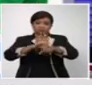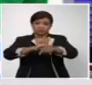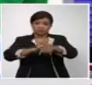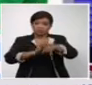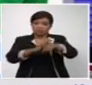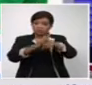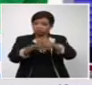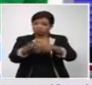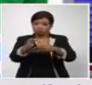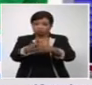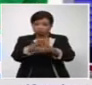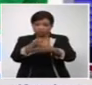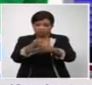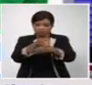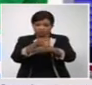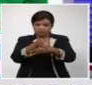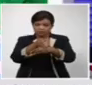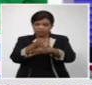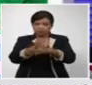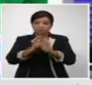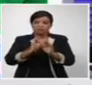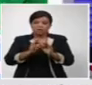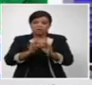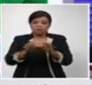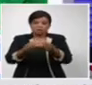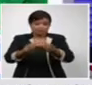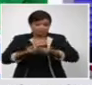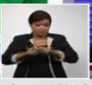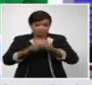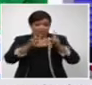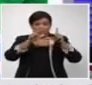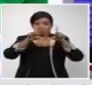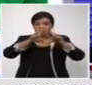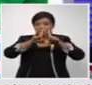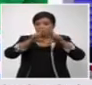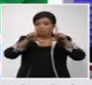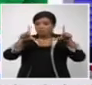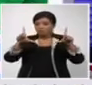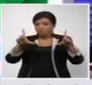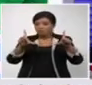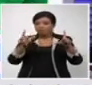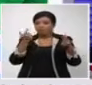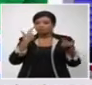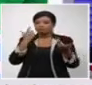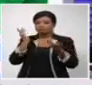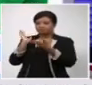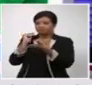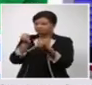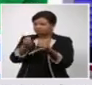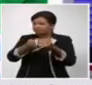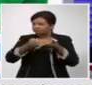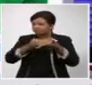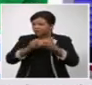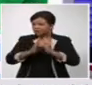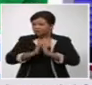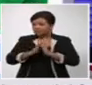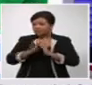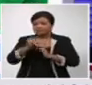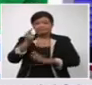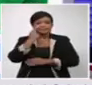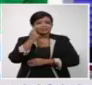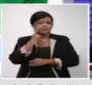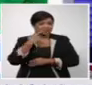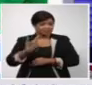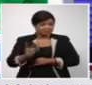demás, nos propició una pantalla que nos van a ayudar ahí, donde vemos